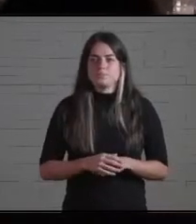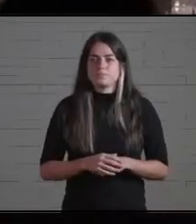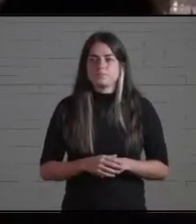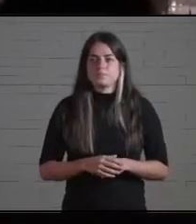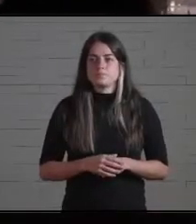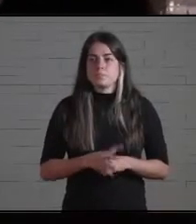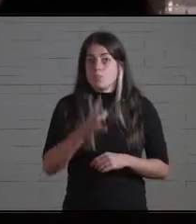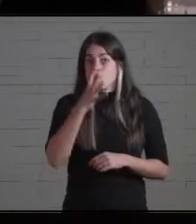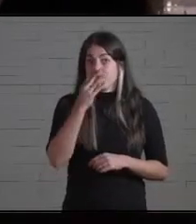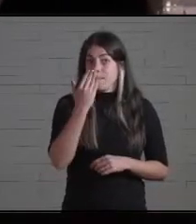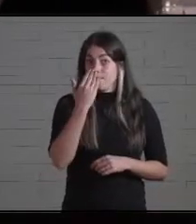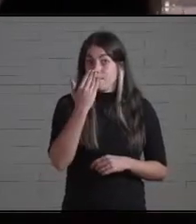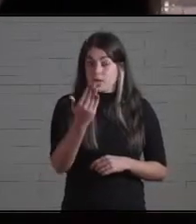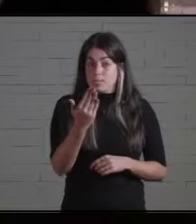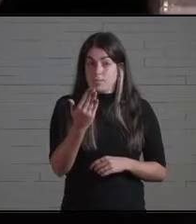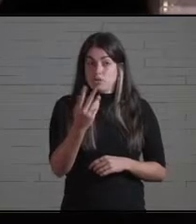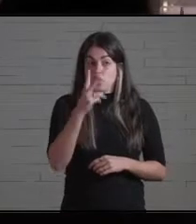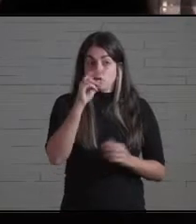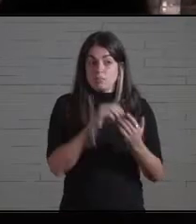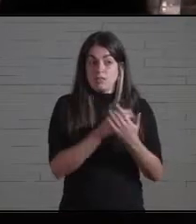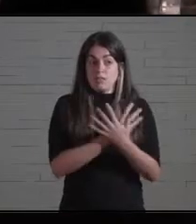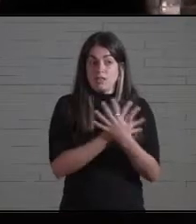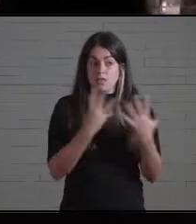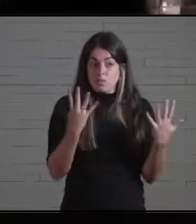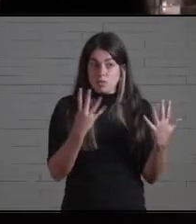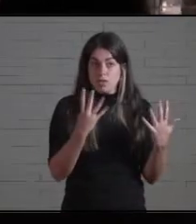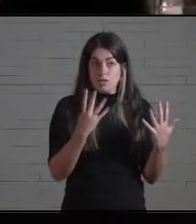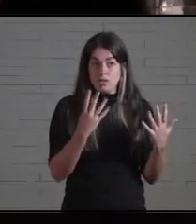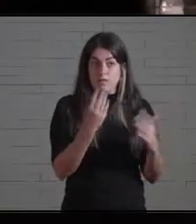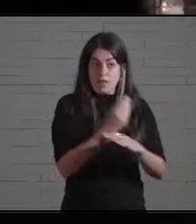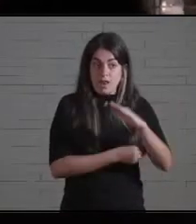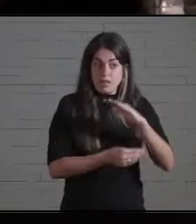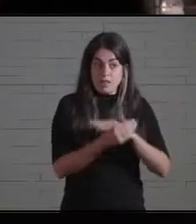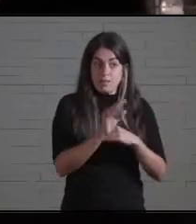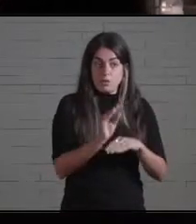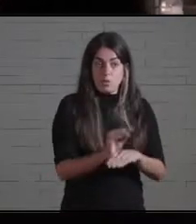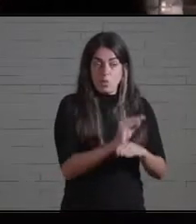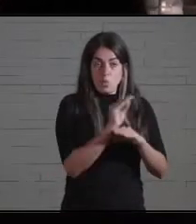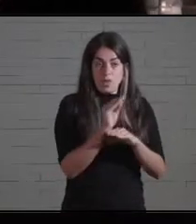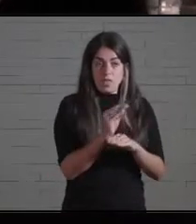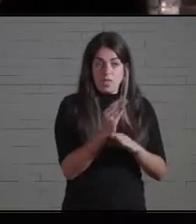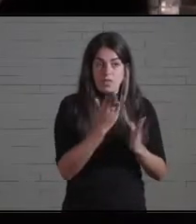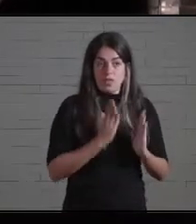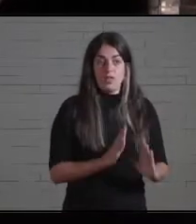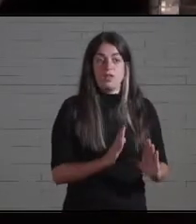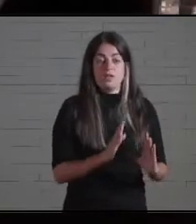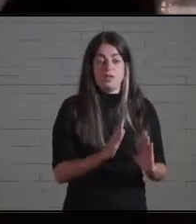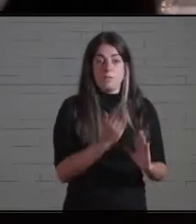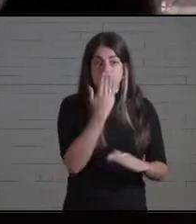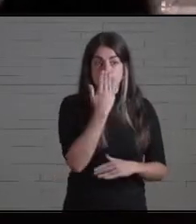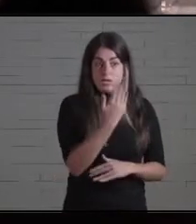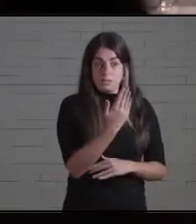el permiso del 2019, el permiso por nacimiento y cuidado de menor,